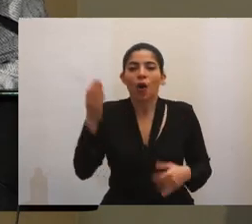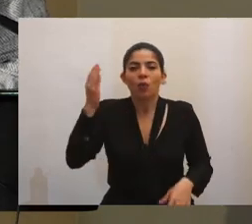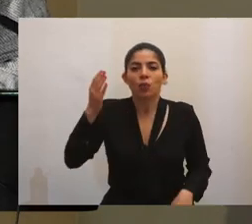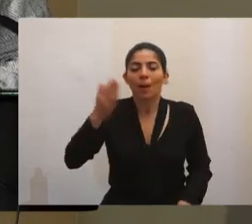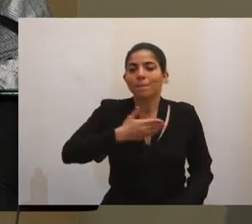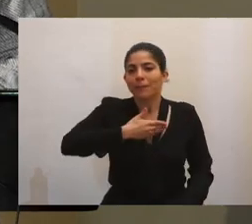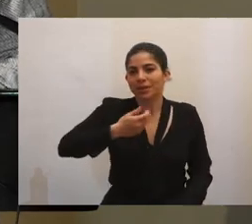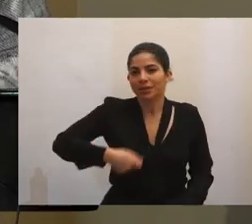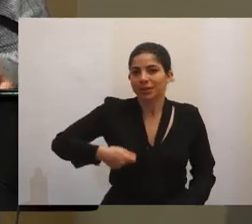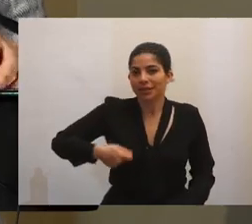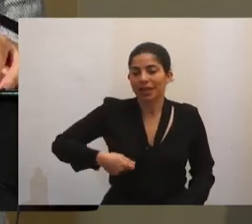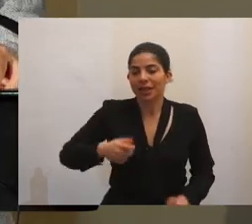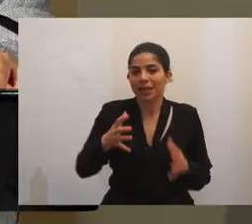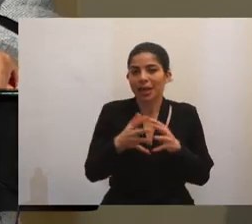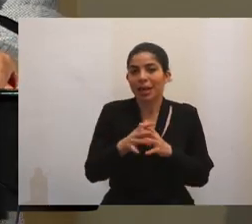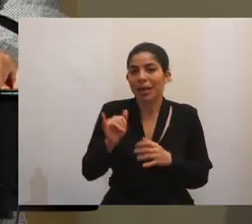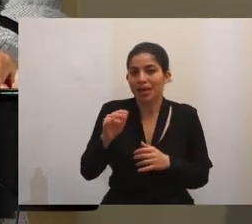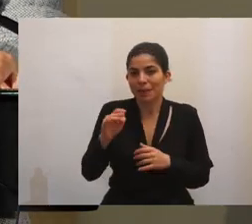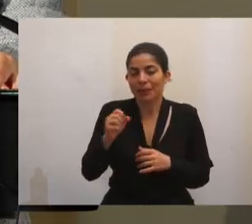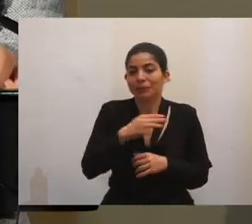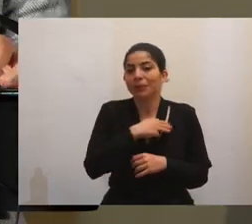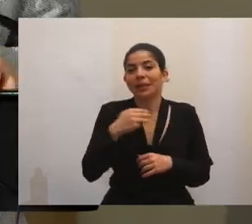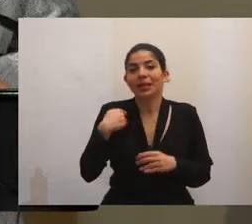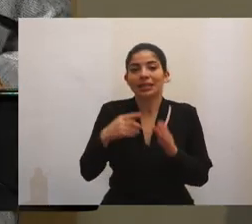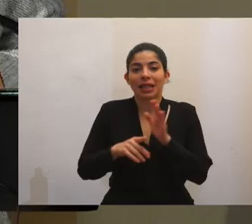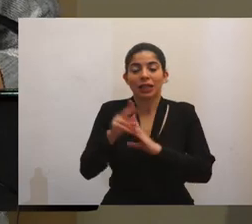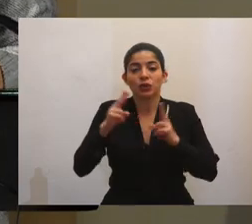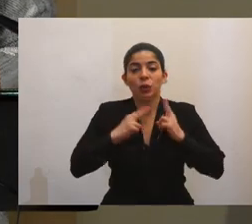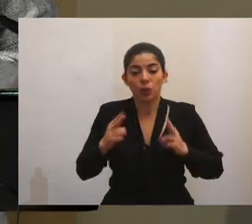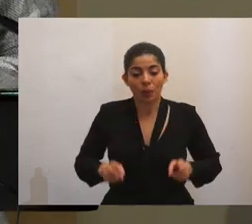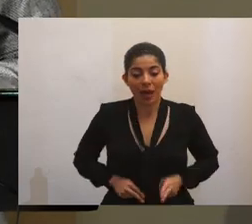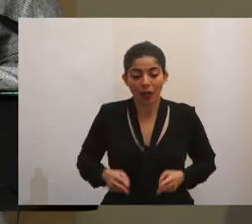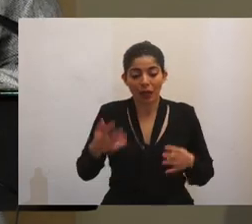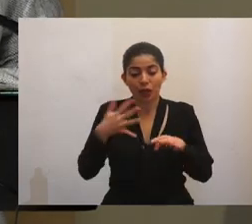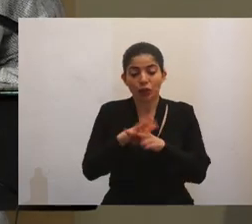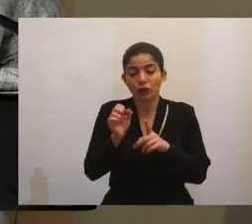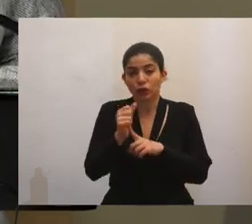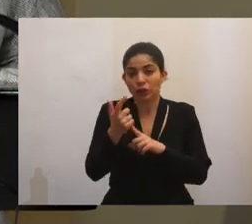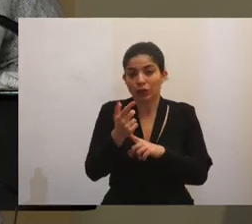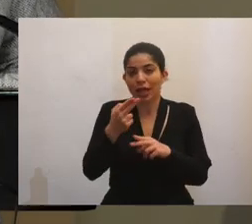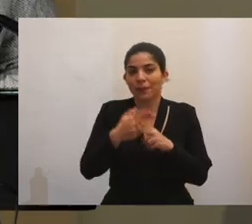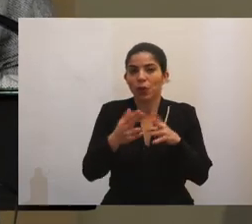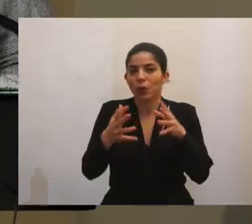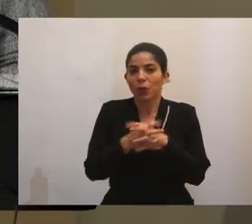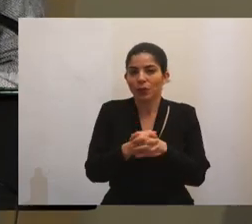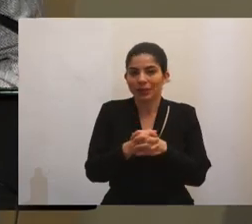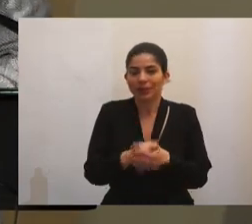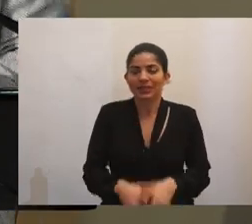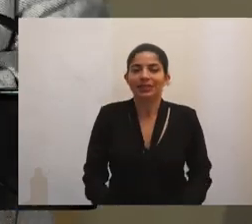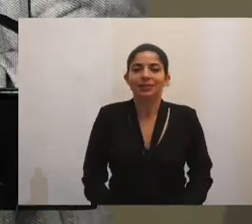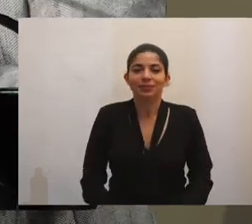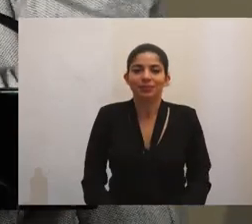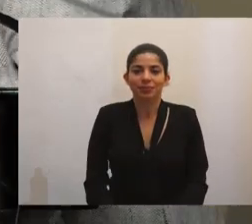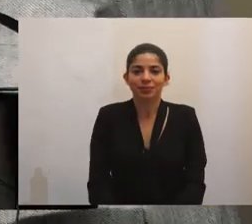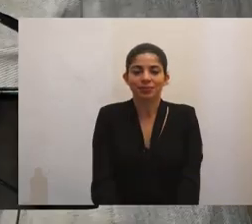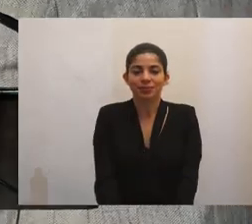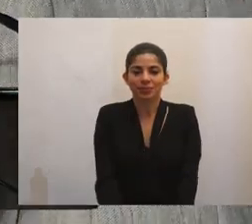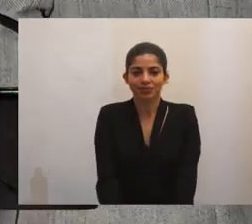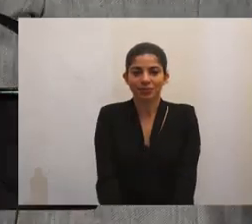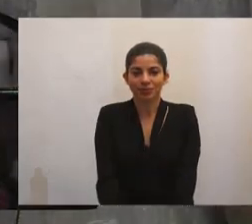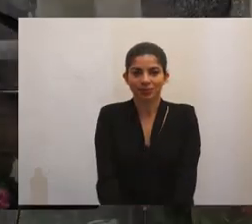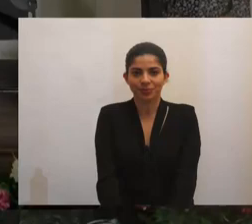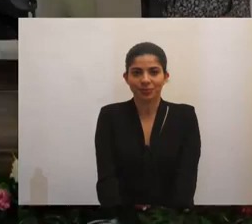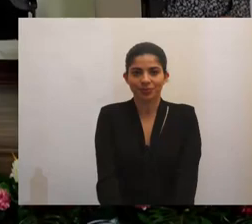del presidente ejecutivo de Limas y ministro de Desarrollo Humano e Inclusión Social, don Juan Luis Bermúdez, Madrid.